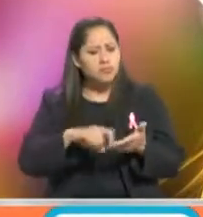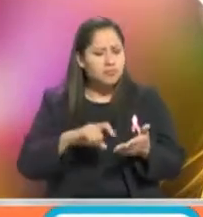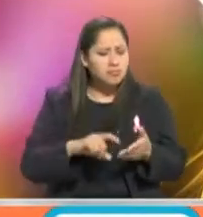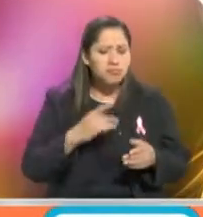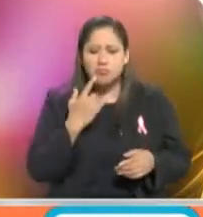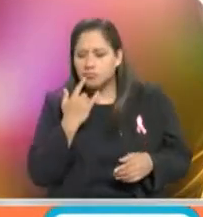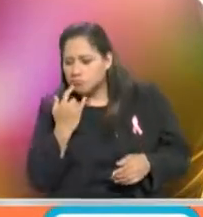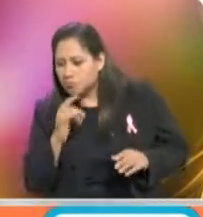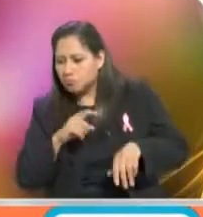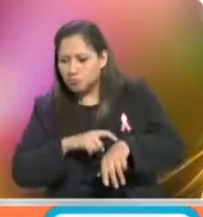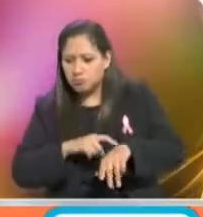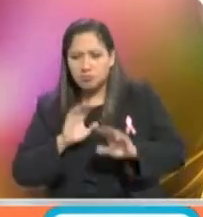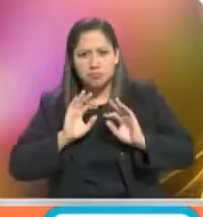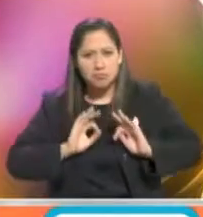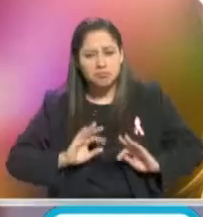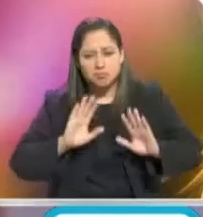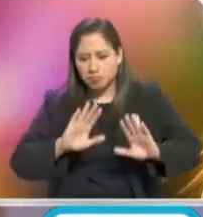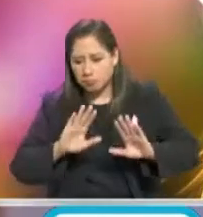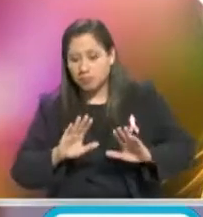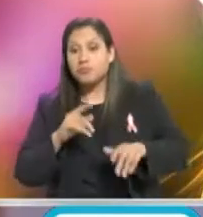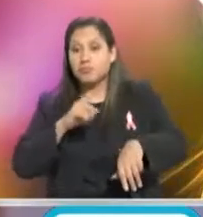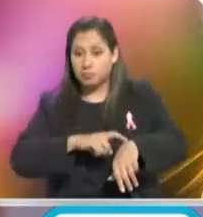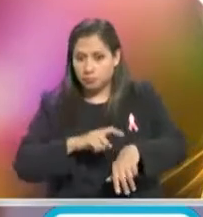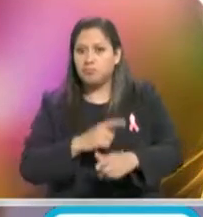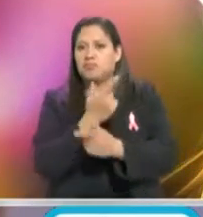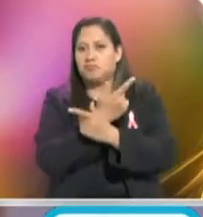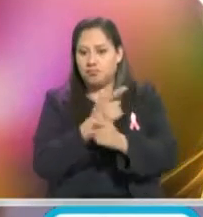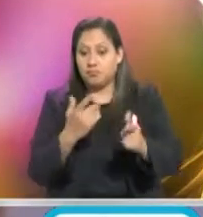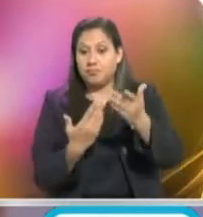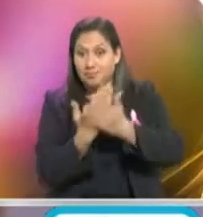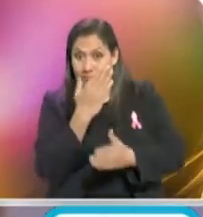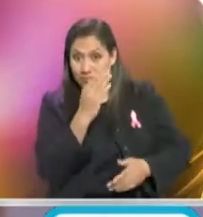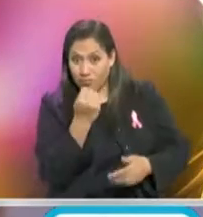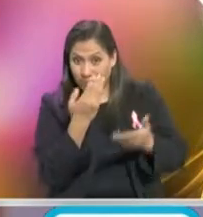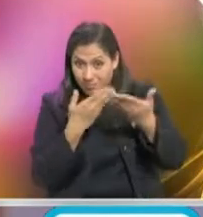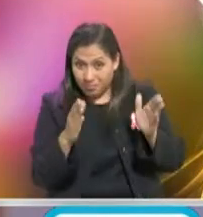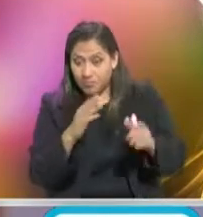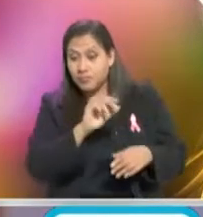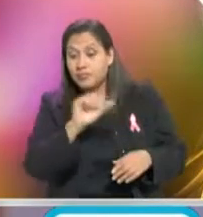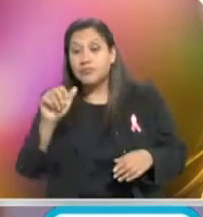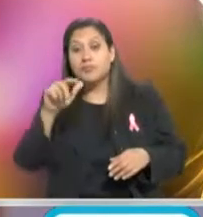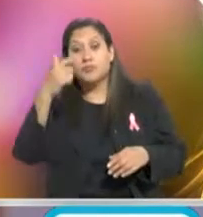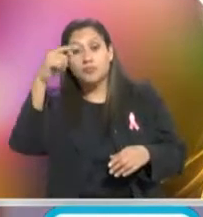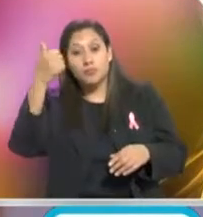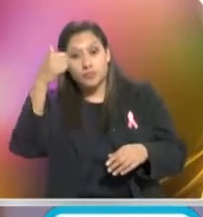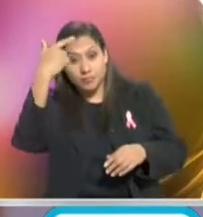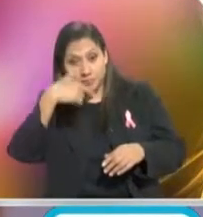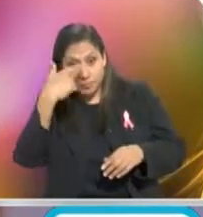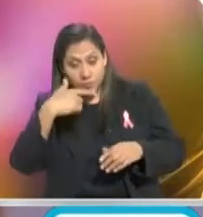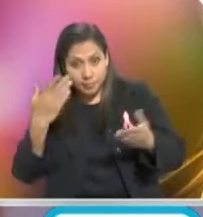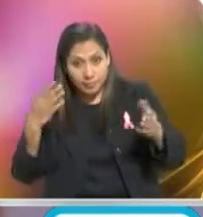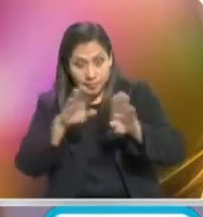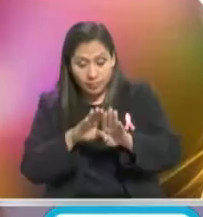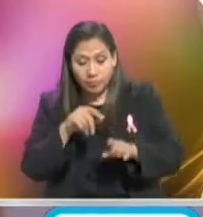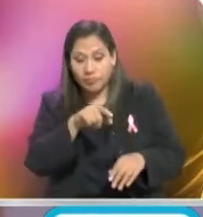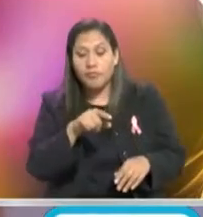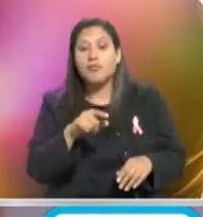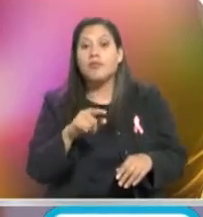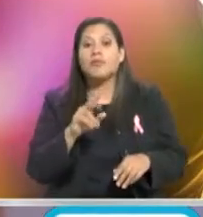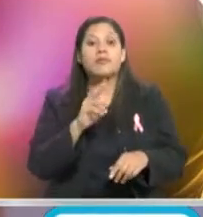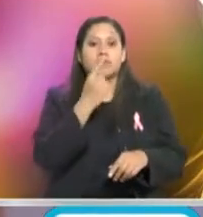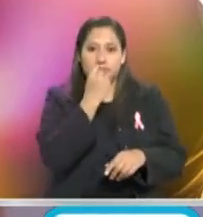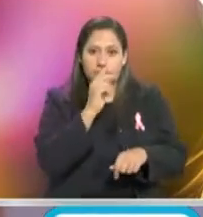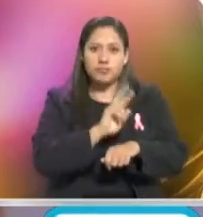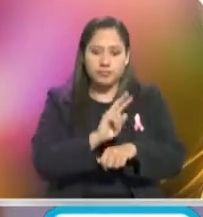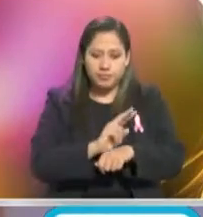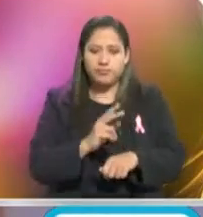mucha tranquilidad. Perfecto. Tenemos un horario bastante amplio, de 9 de la mañana a las 11 de la noche. Tenemos también